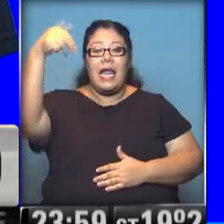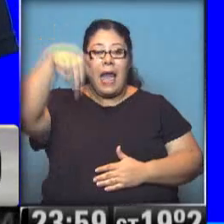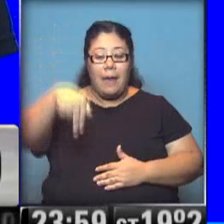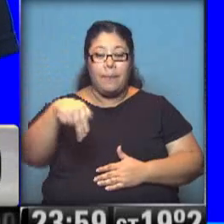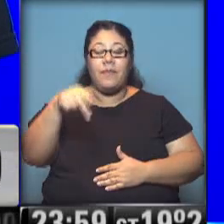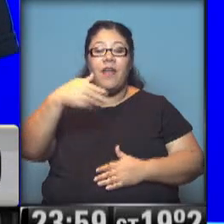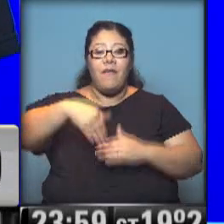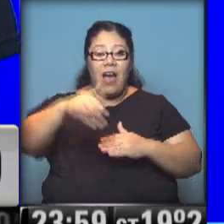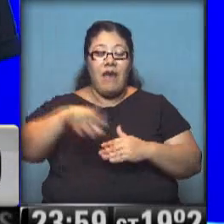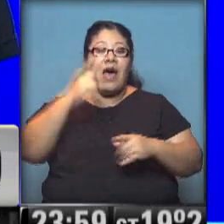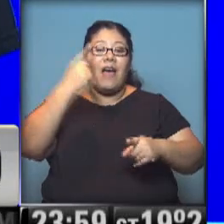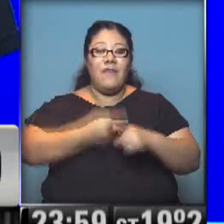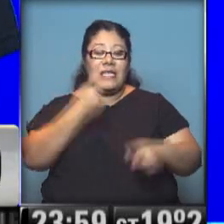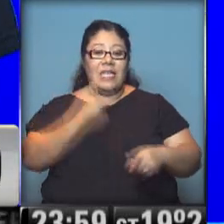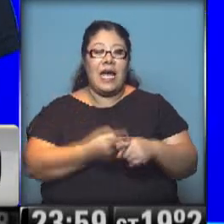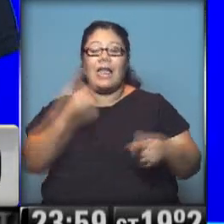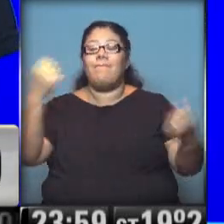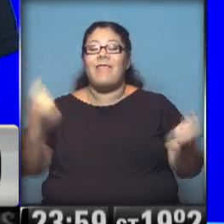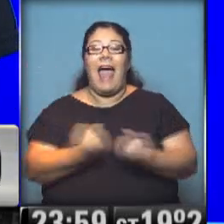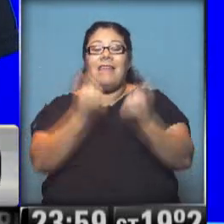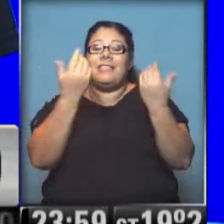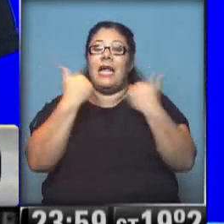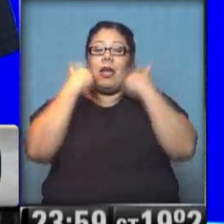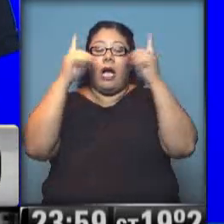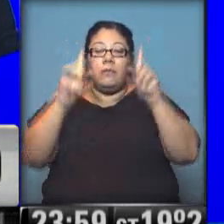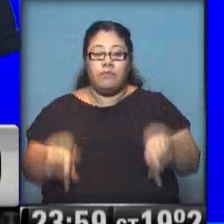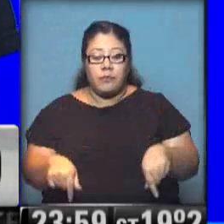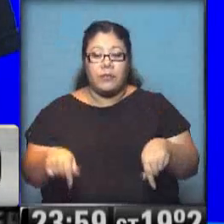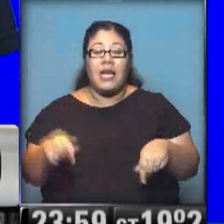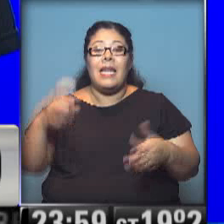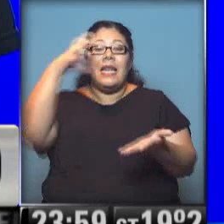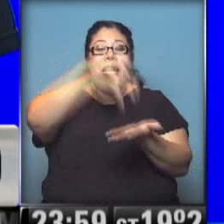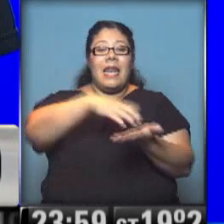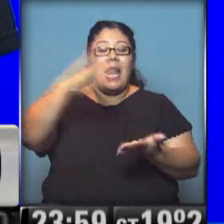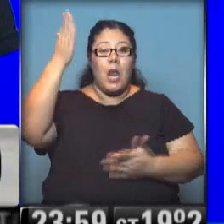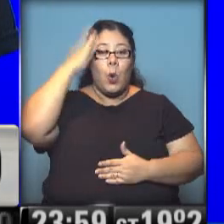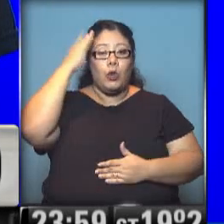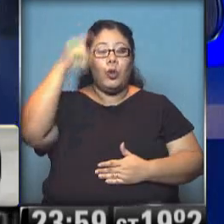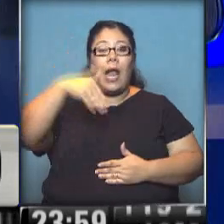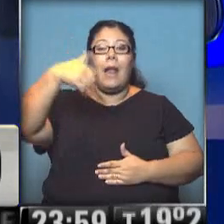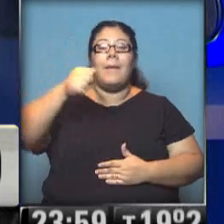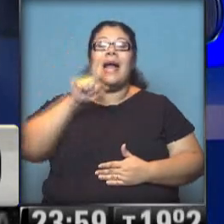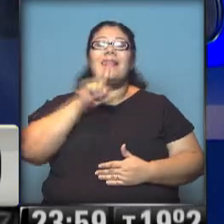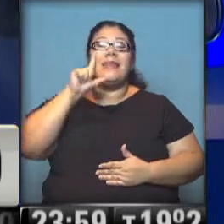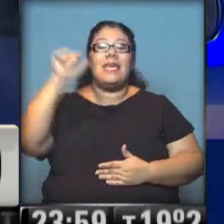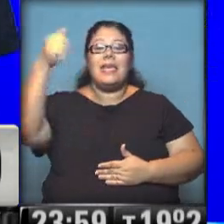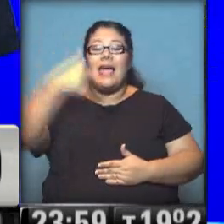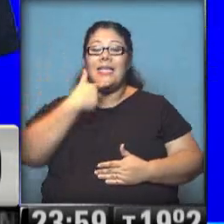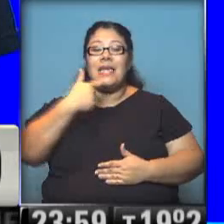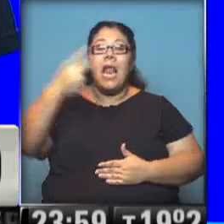va a festejar su no sé cuánta edición en el Centro Cultural Matienzo el día 9